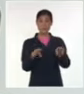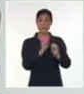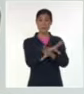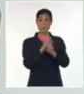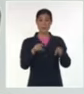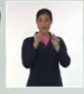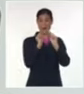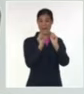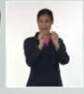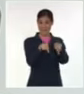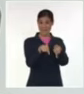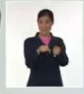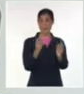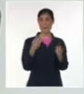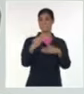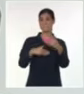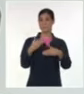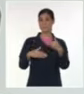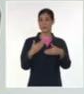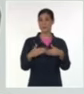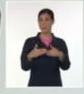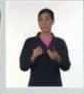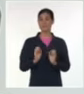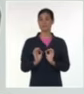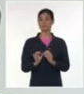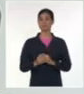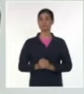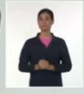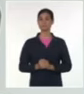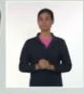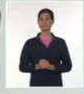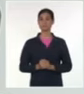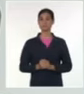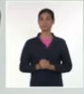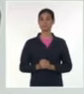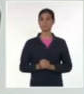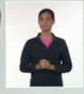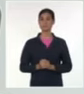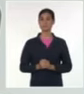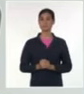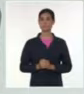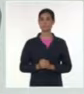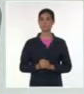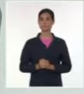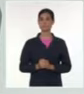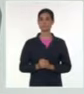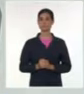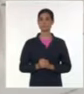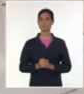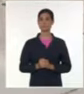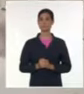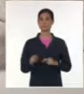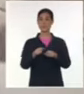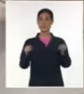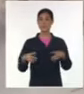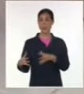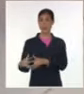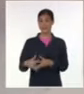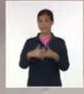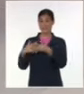sirio-rusa en tres regiones de ese país, una cerca de la base ilegal de los Estados Unidos.